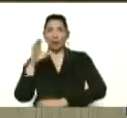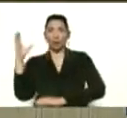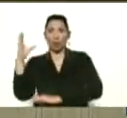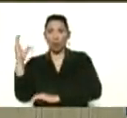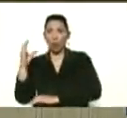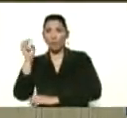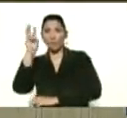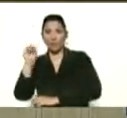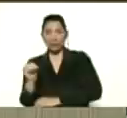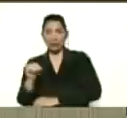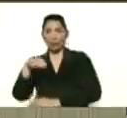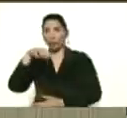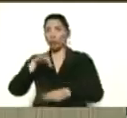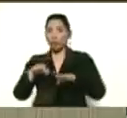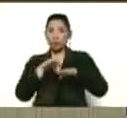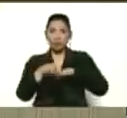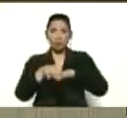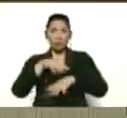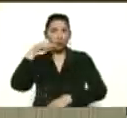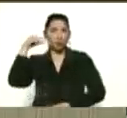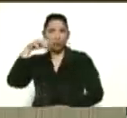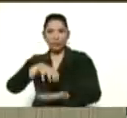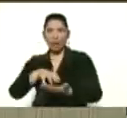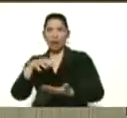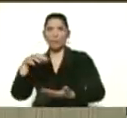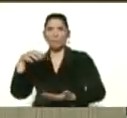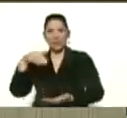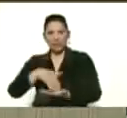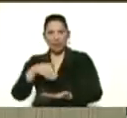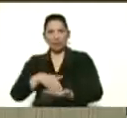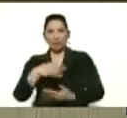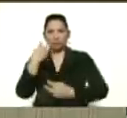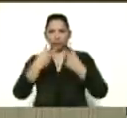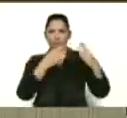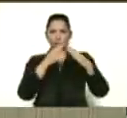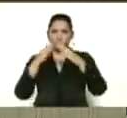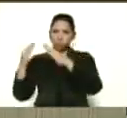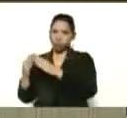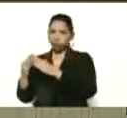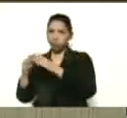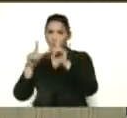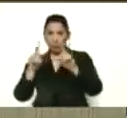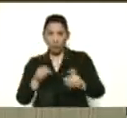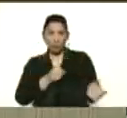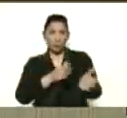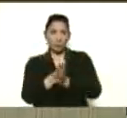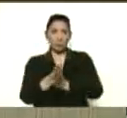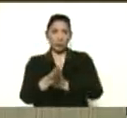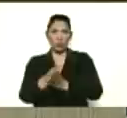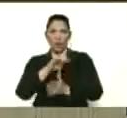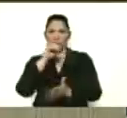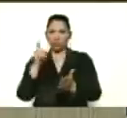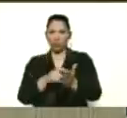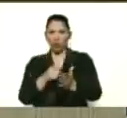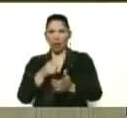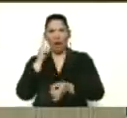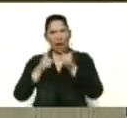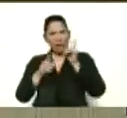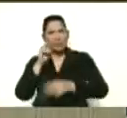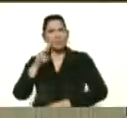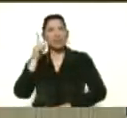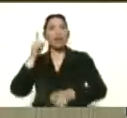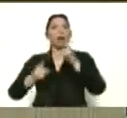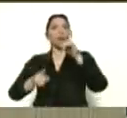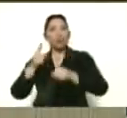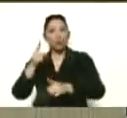el municipio de Sucre del estado de Miranda, nos fuimos casa por casa a hacerle pruebas de manera gratuita a todas y a todos? ¿Alguien ha visto alguno de